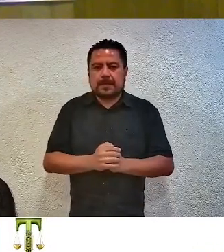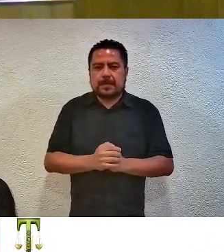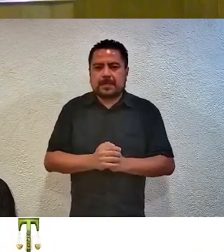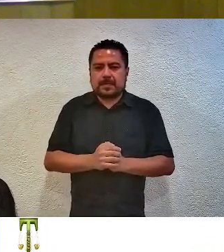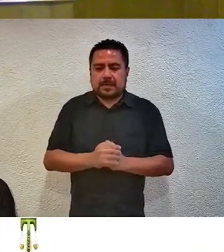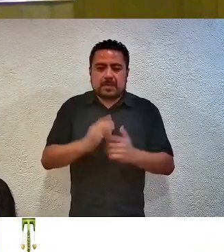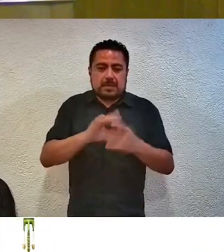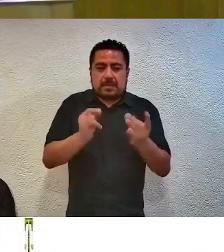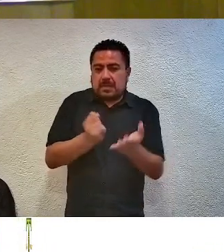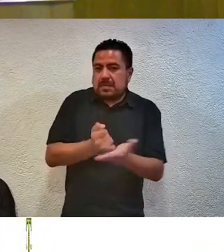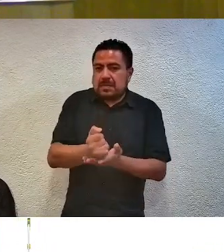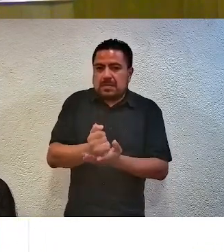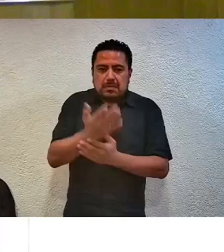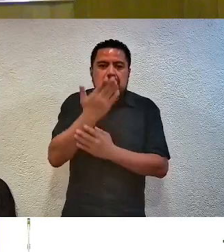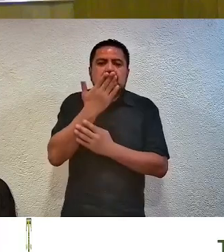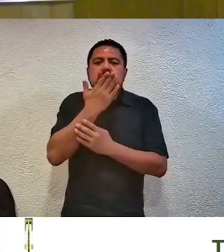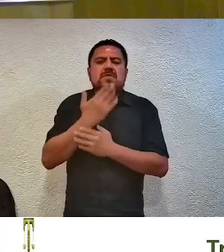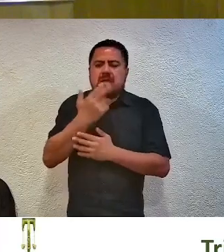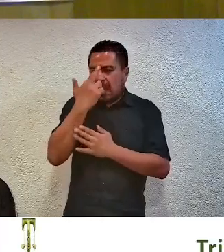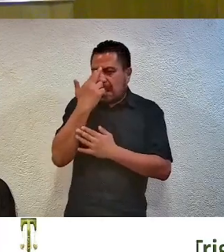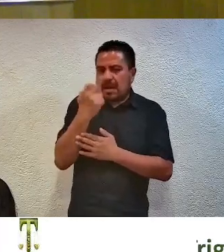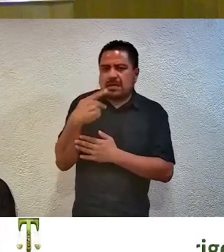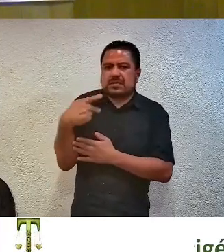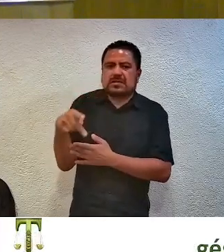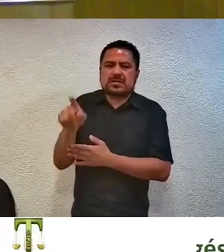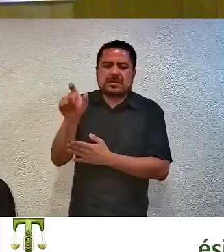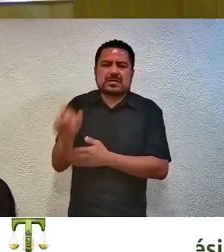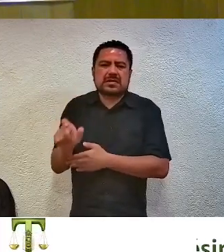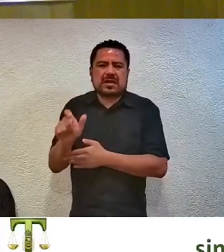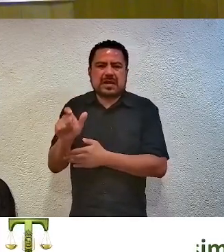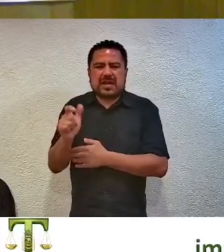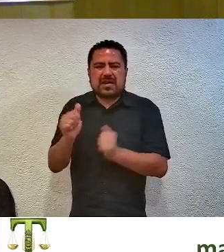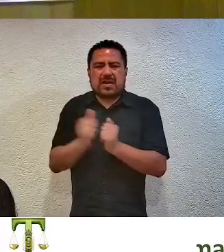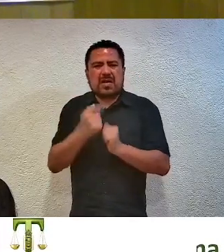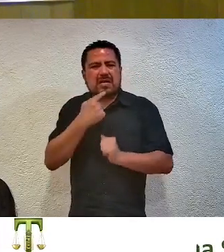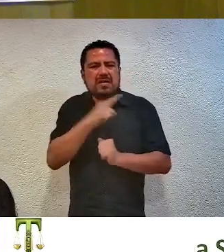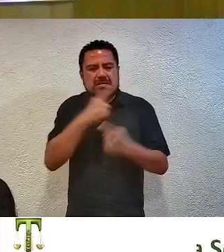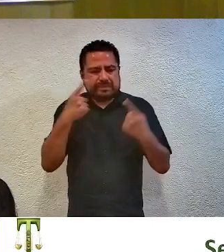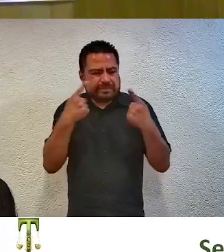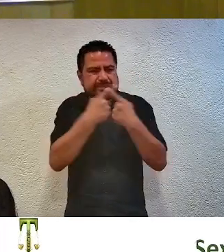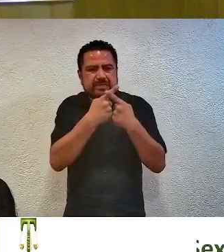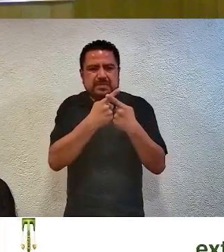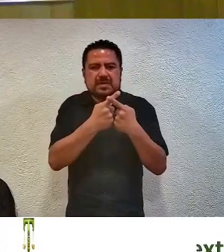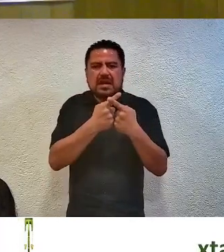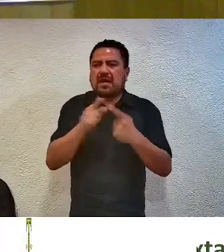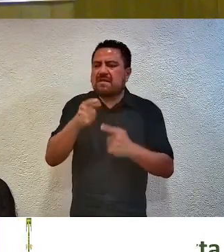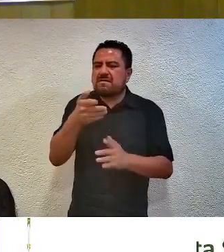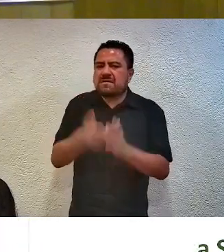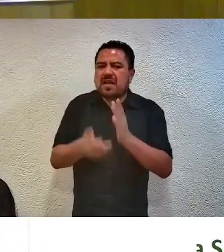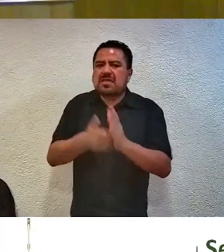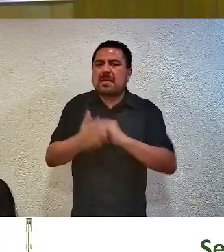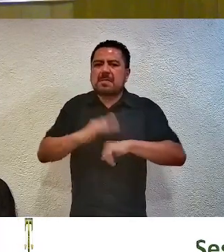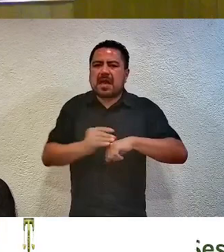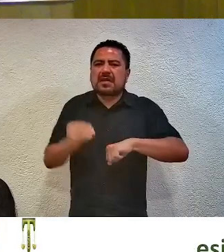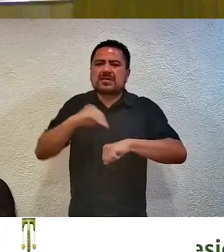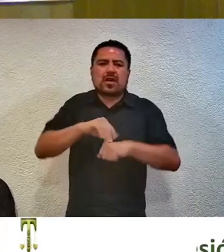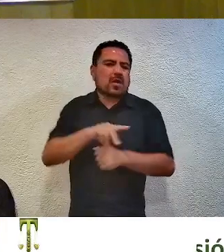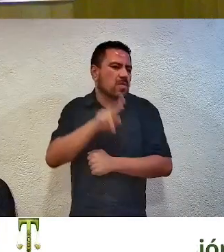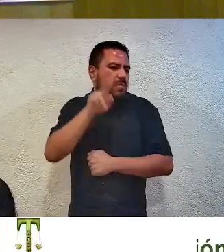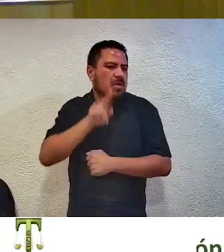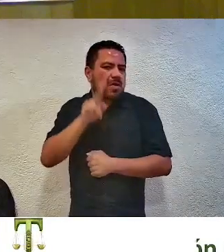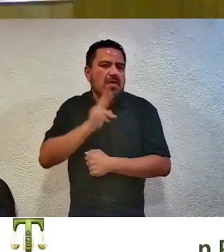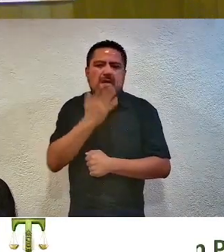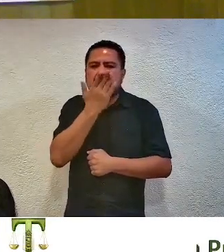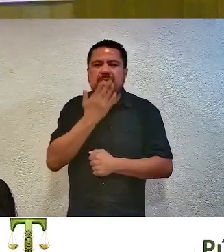cuenta se determina que no le asiste la razón al apelante al señalar que el acuerdo controvertido adolece de exhaustividad y congruencia, al no